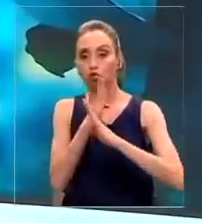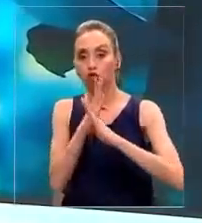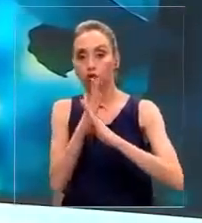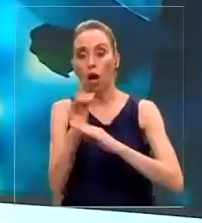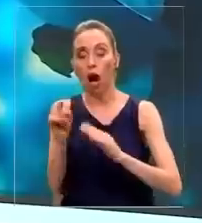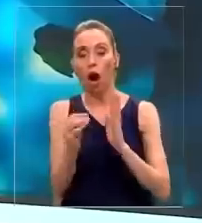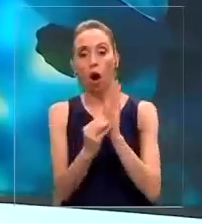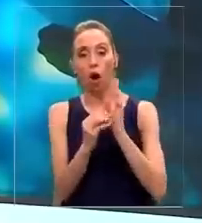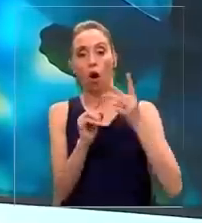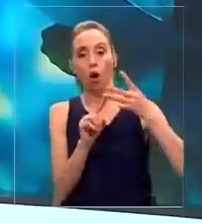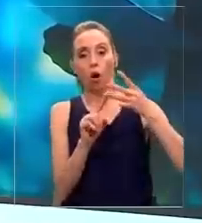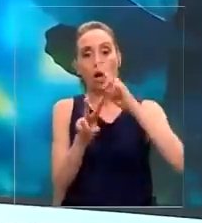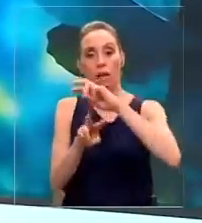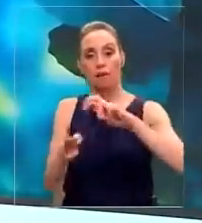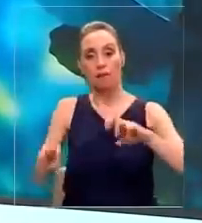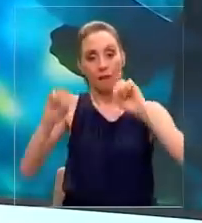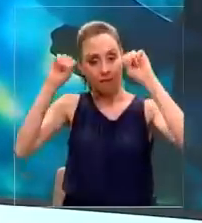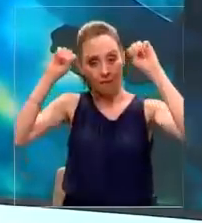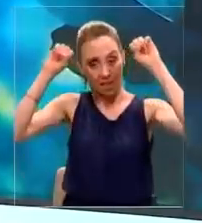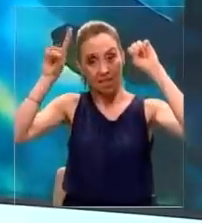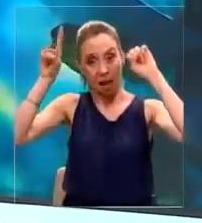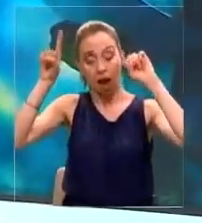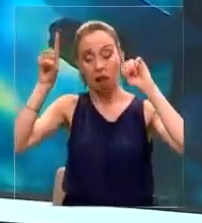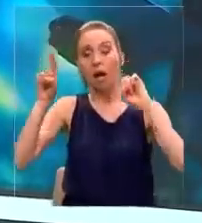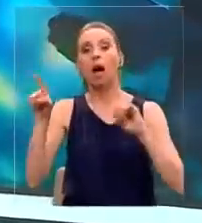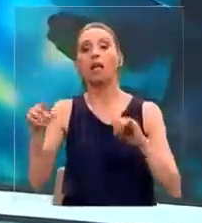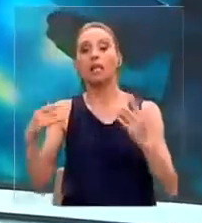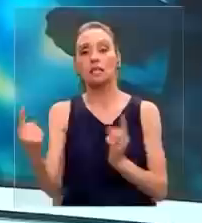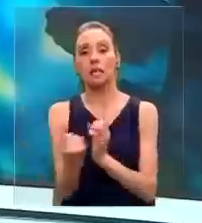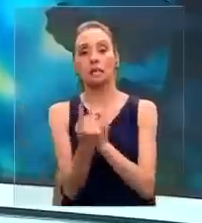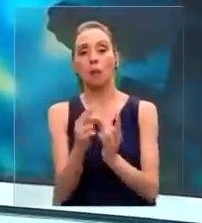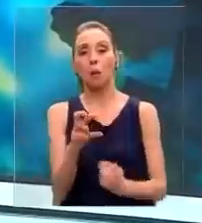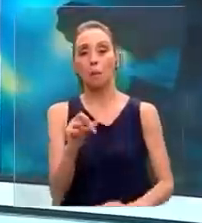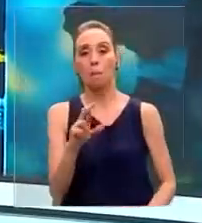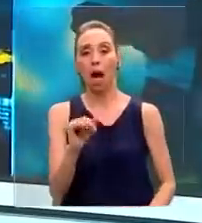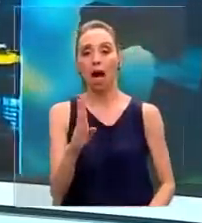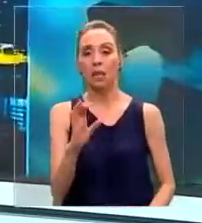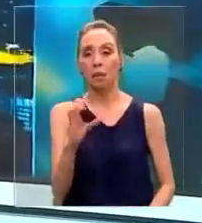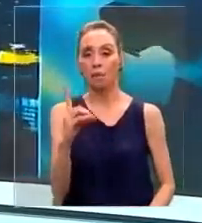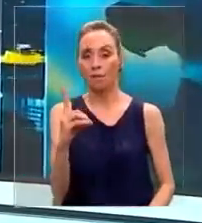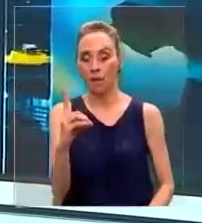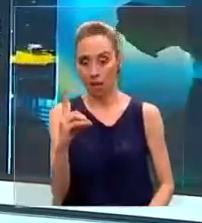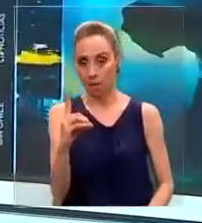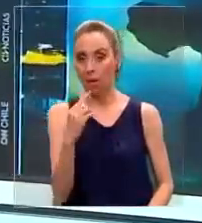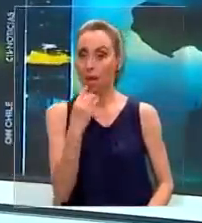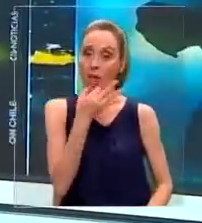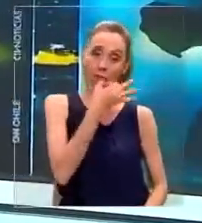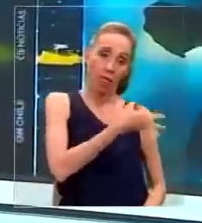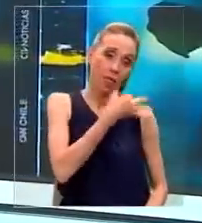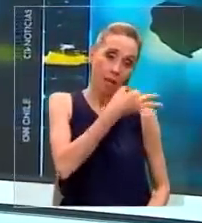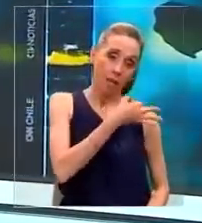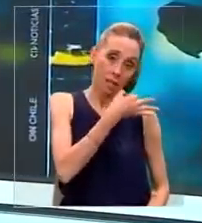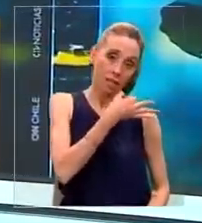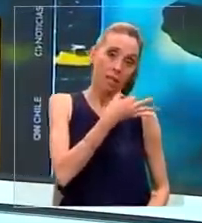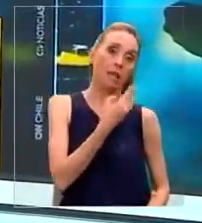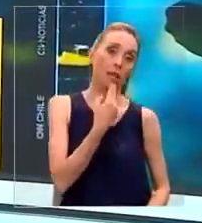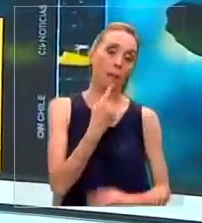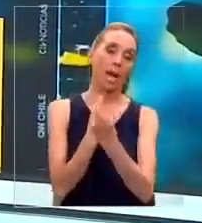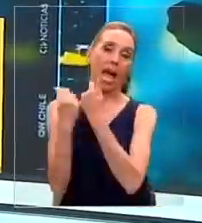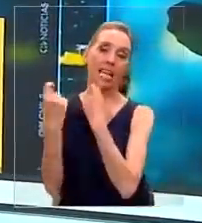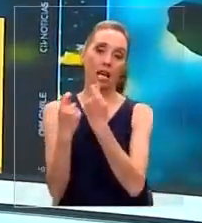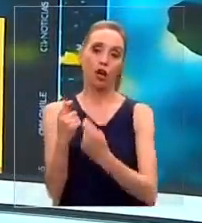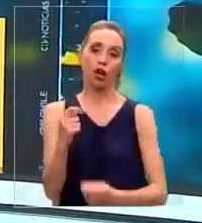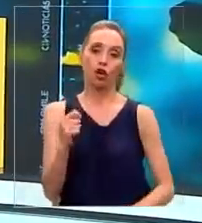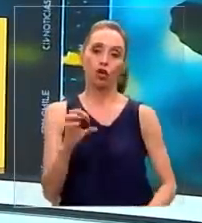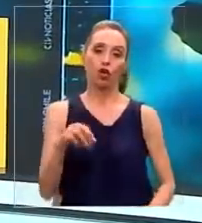en una nueva investigación de la Fiscalía. Habla de su encuentro con Paribet y asegura que, según su versión, tendría negocios